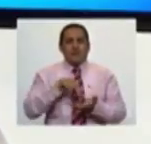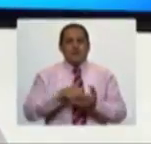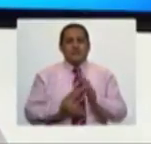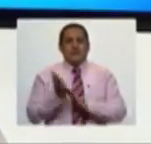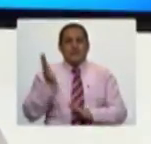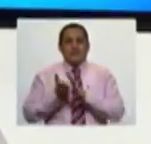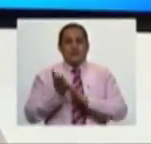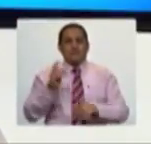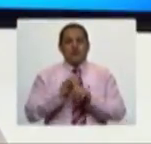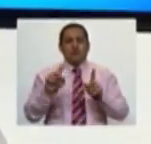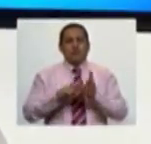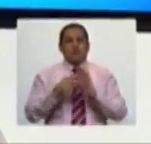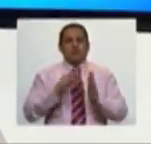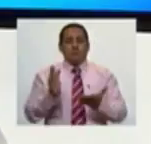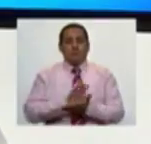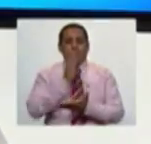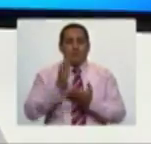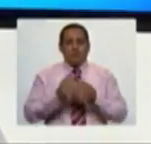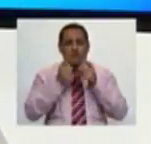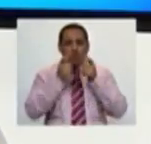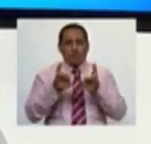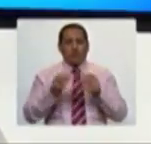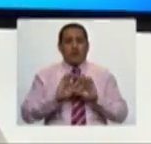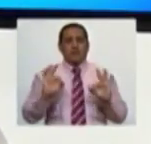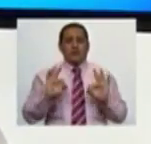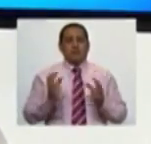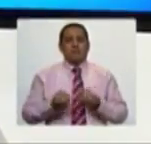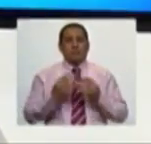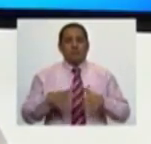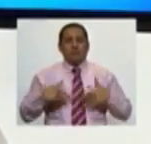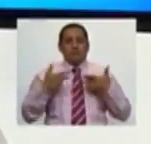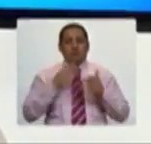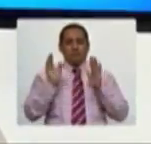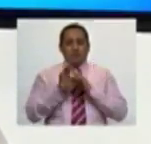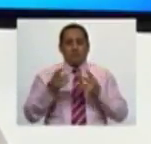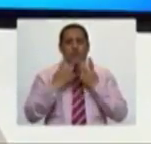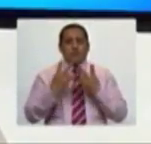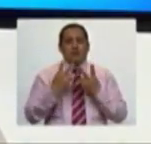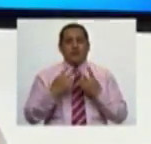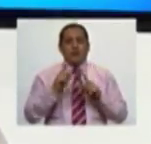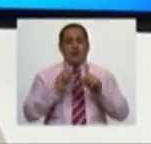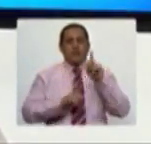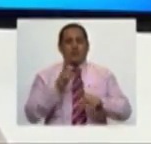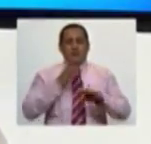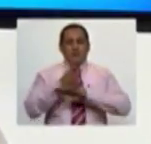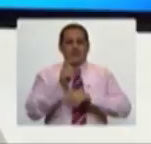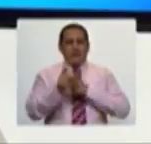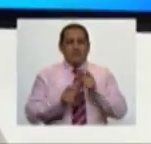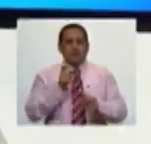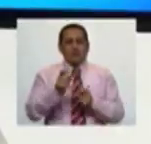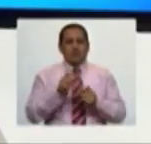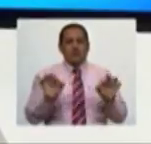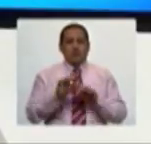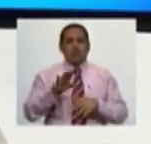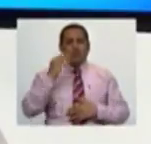y salían, pero no constituía un mecanismo de vigilancia que pudiese registrar las intervenciones